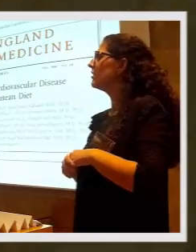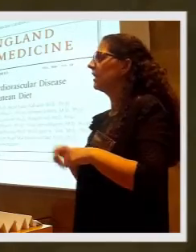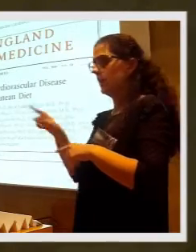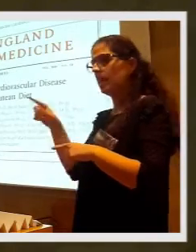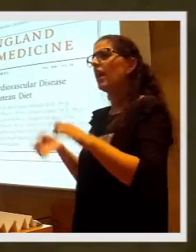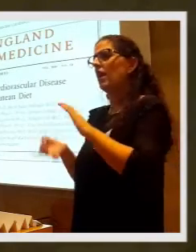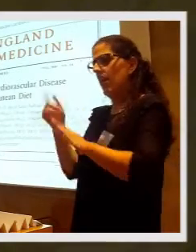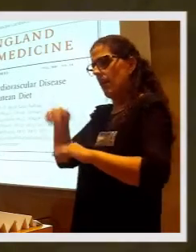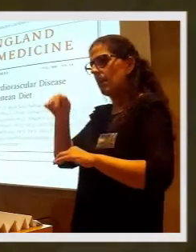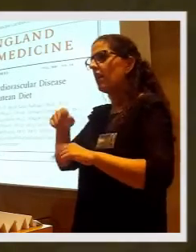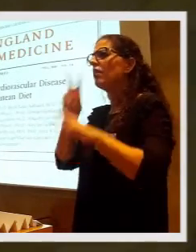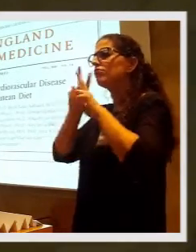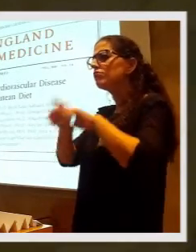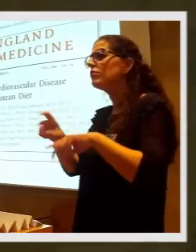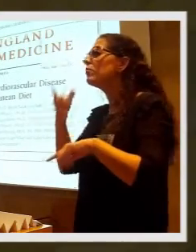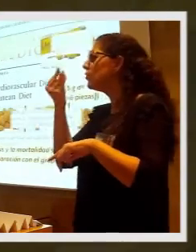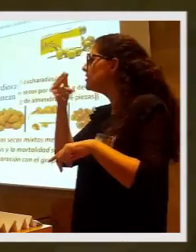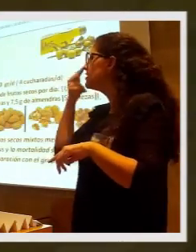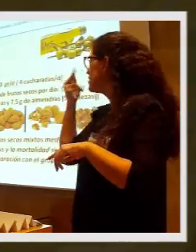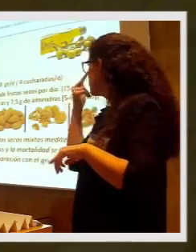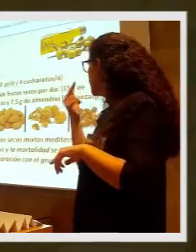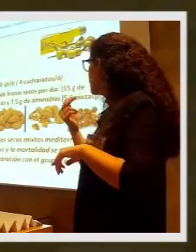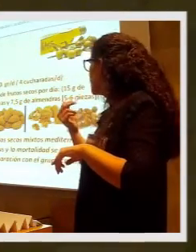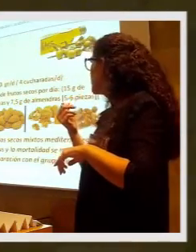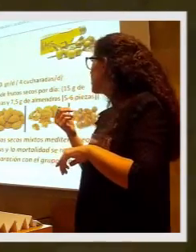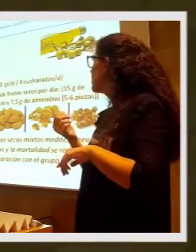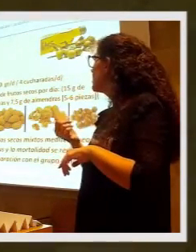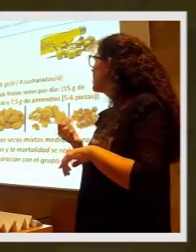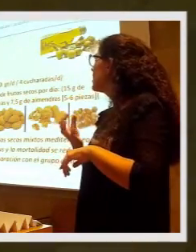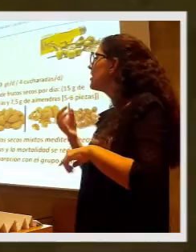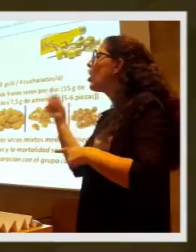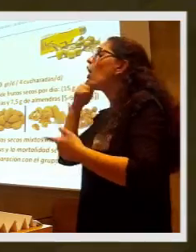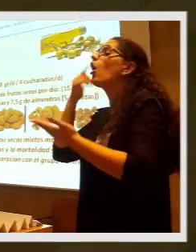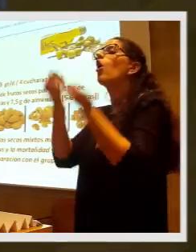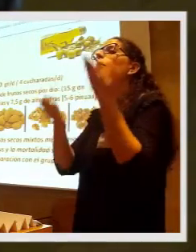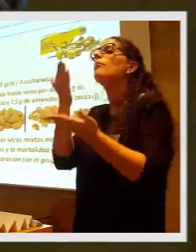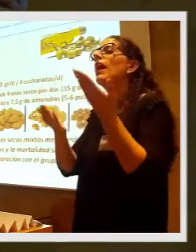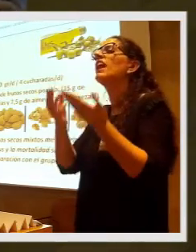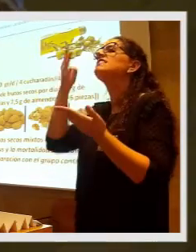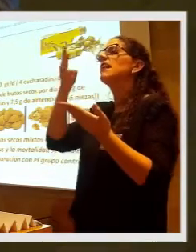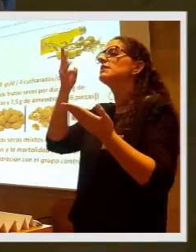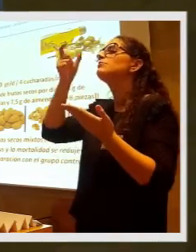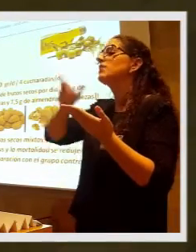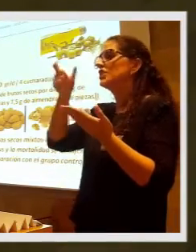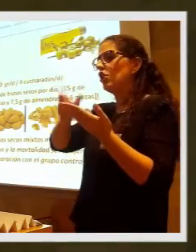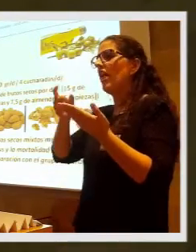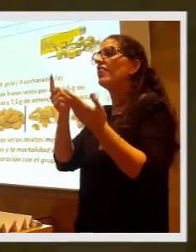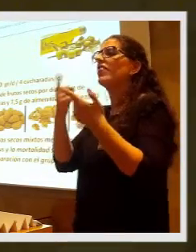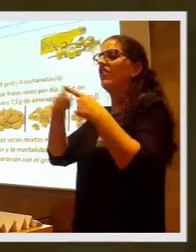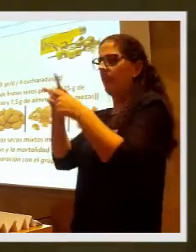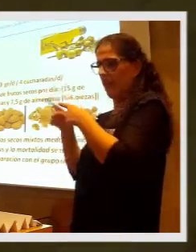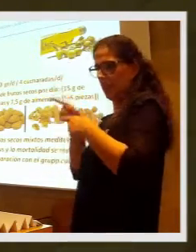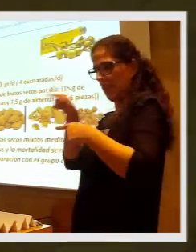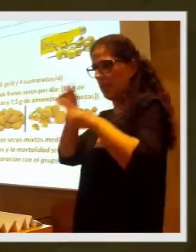fue interesantísimo porque, si fijáis, lo que hizo fue comparar 3 tipos de pacientes. Un tipo de paciente le